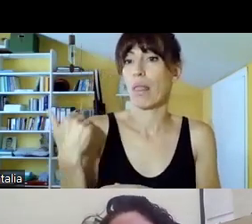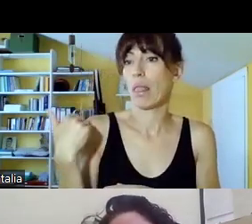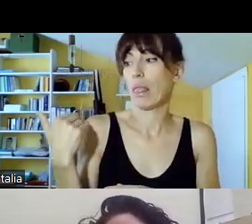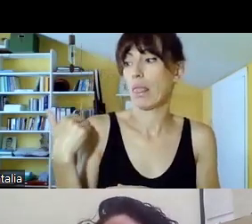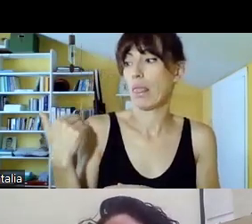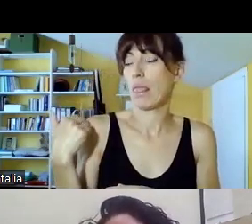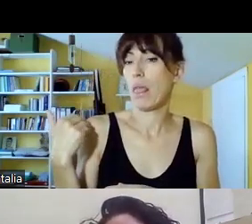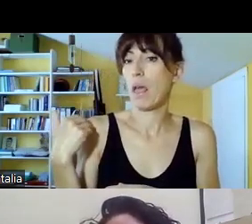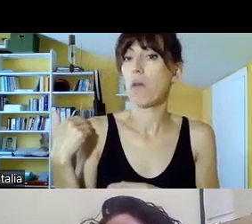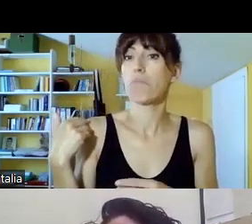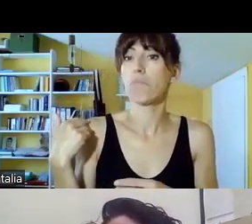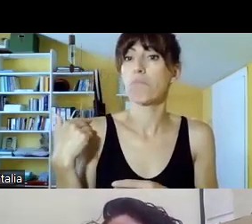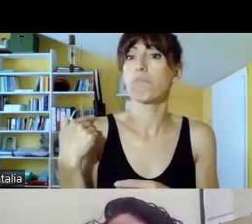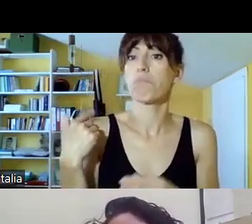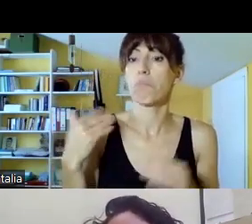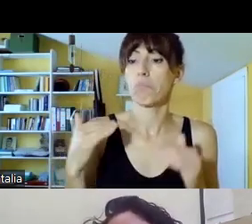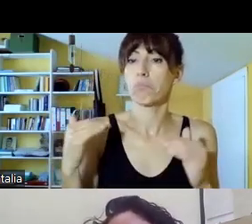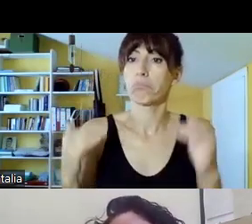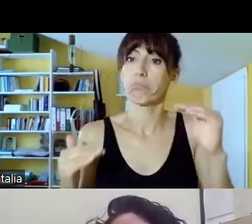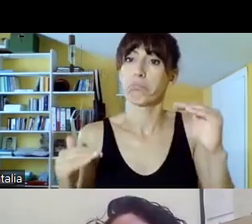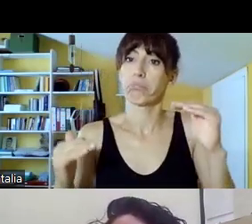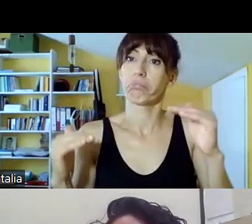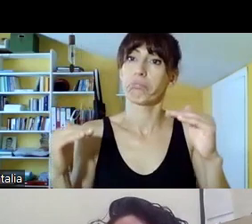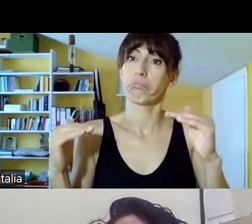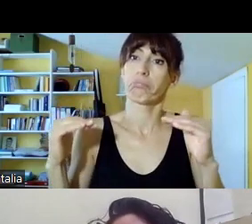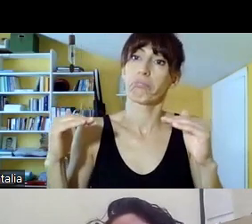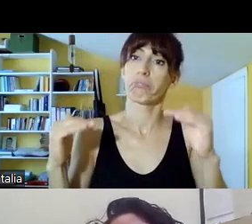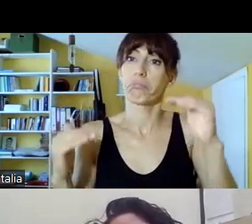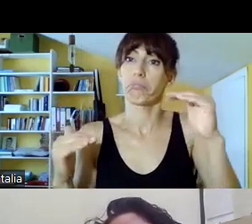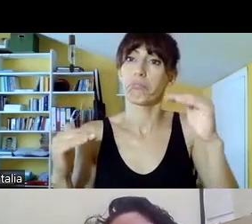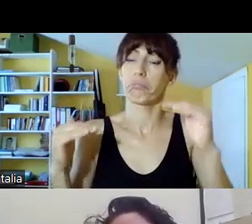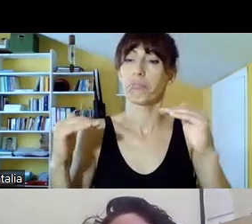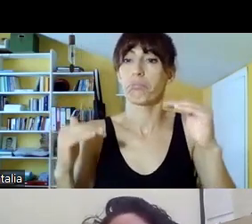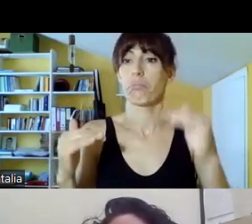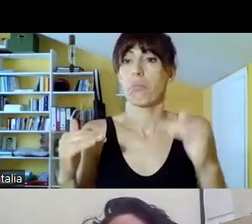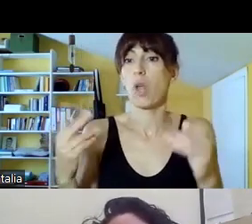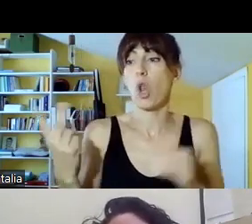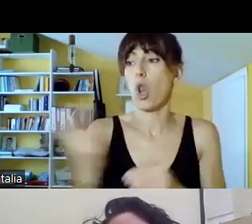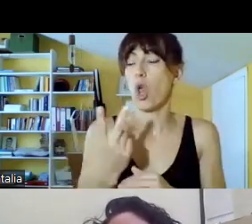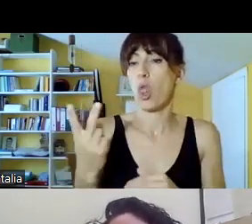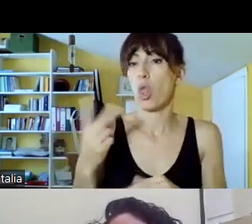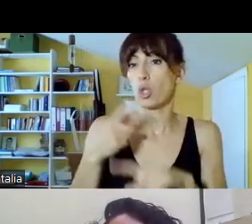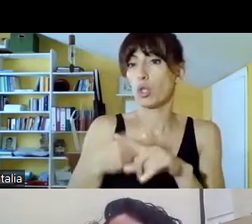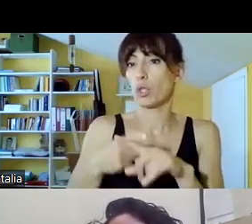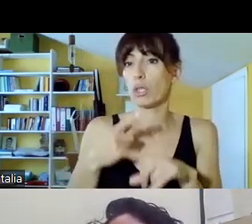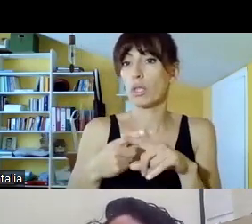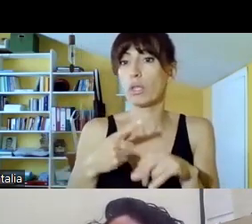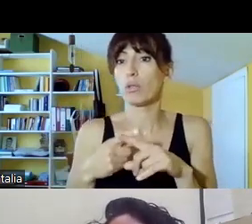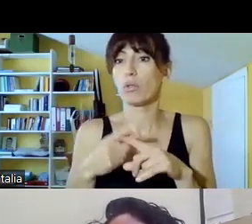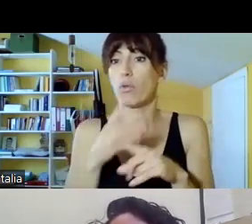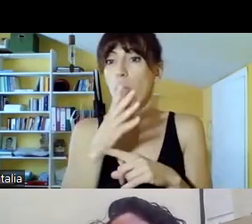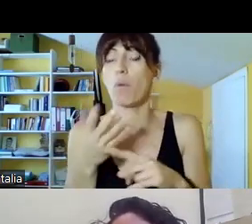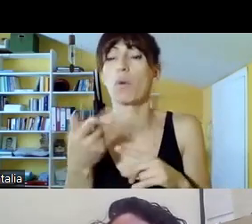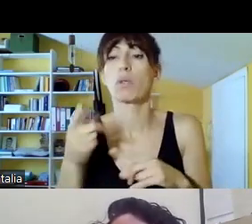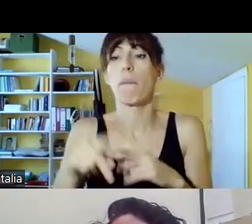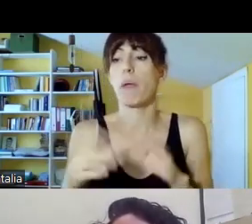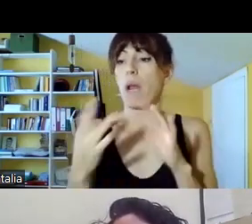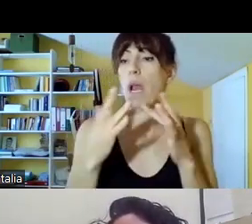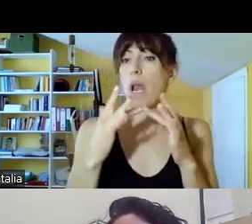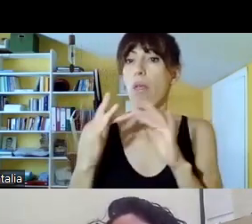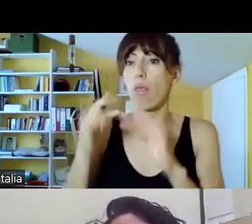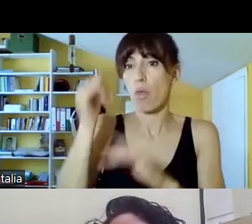una disminución de la brecha entre la esperanza de vida entre ambos sexos por el cambio que se está produciendo en las relaciones de género,